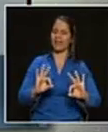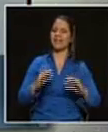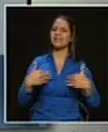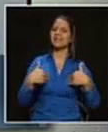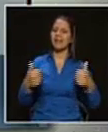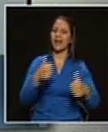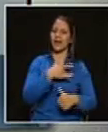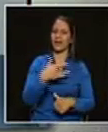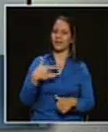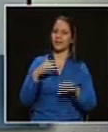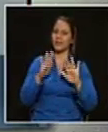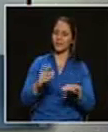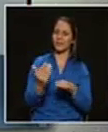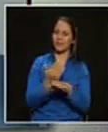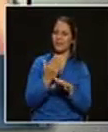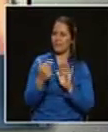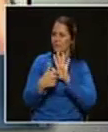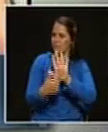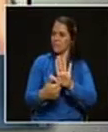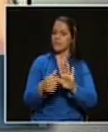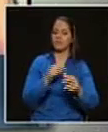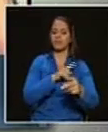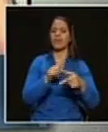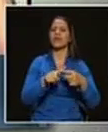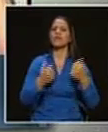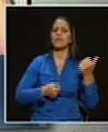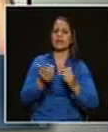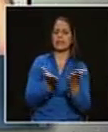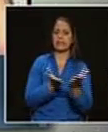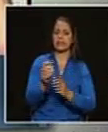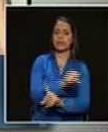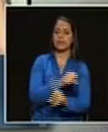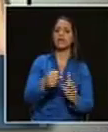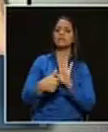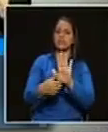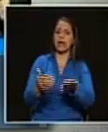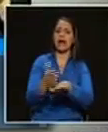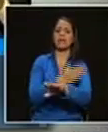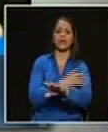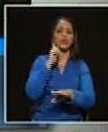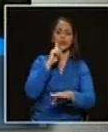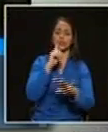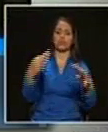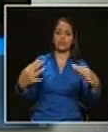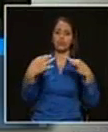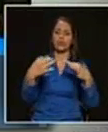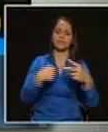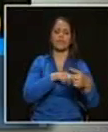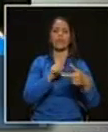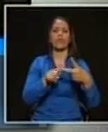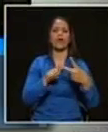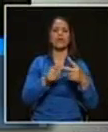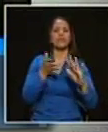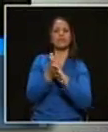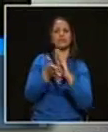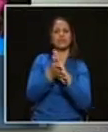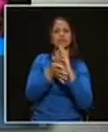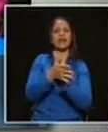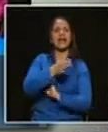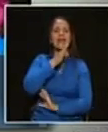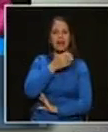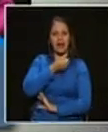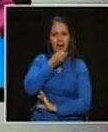salud y de servicio social, el cual ha tenido mucha acogida entre la comunidad sorda, programas informativos como el noticiero,